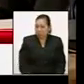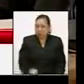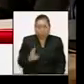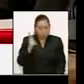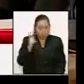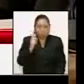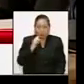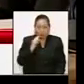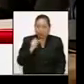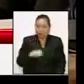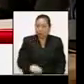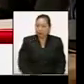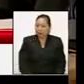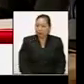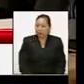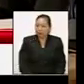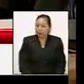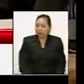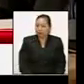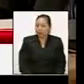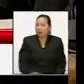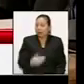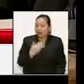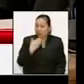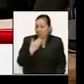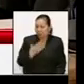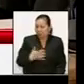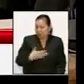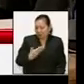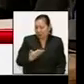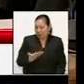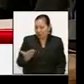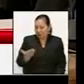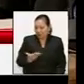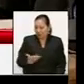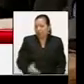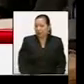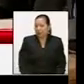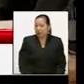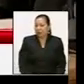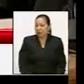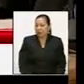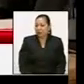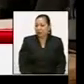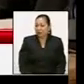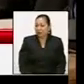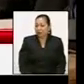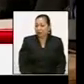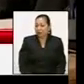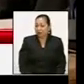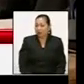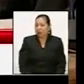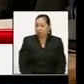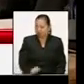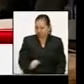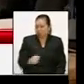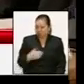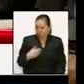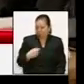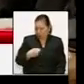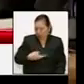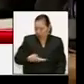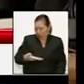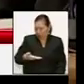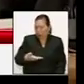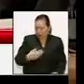audio. Le vamos a agradecer que usted entre a través del comando, ¿no? Por supuesto, claro, lo voy a